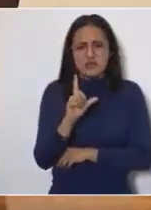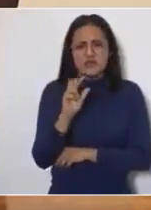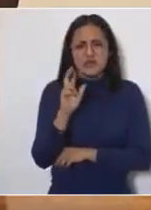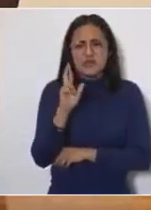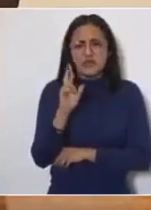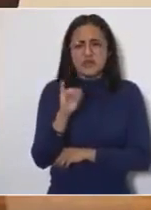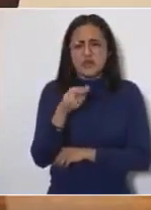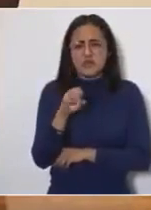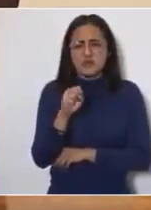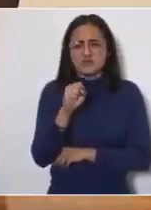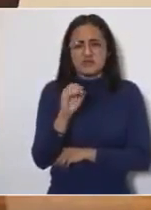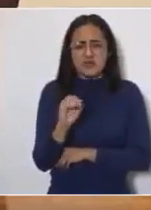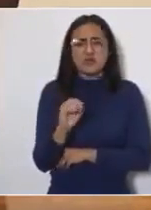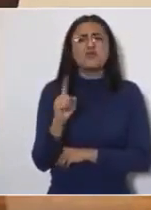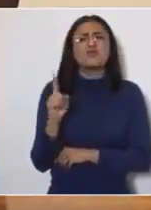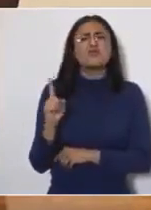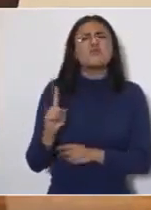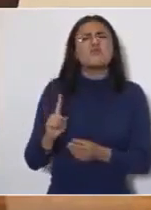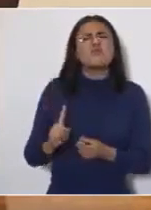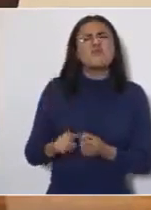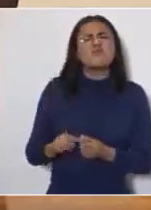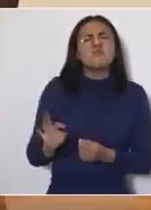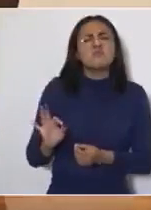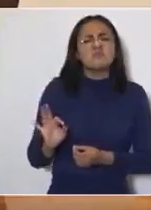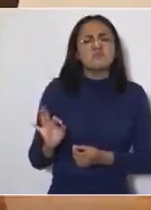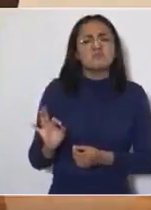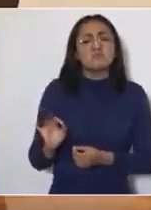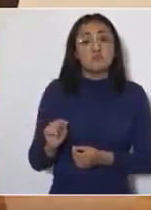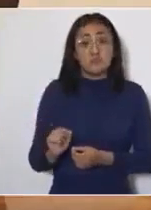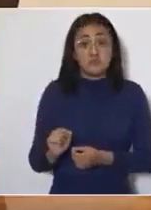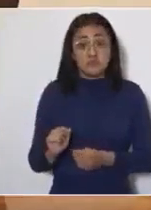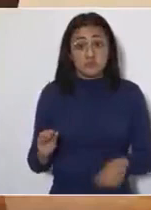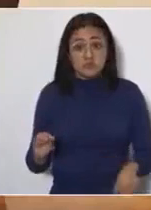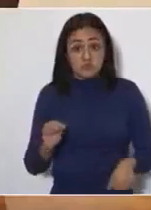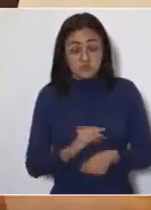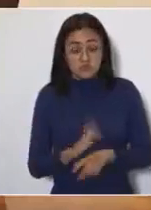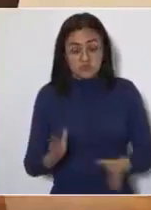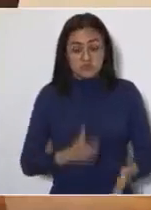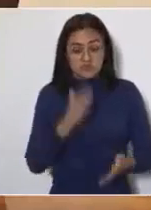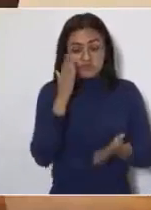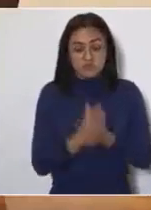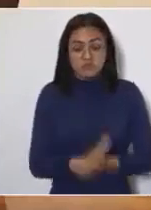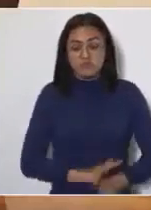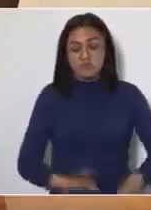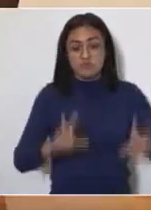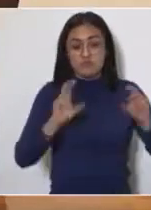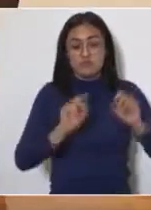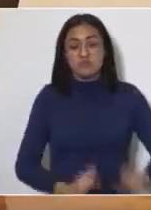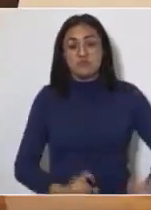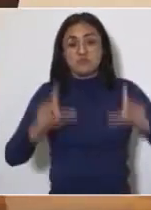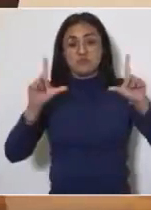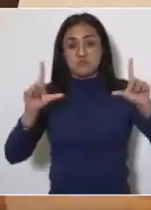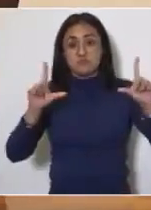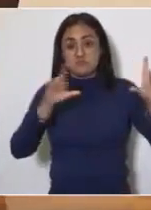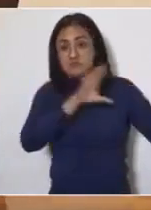en donde se establecieron la prohibición de usar espectaculares